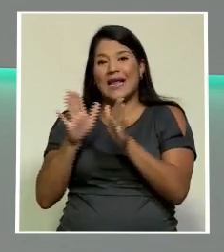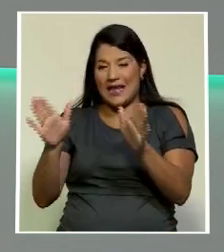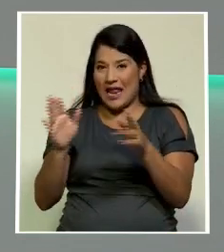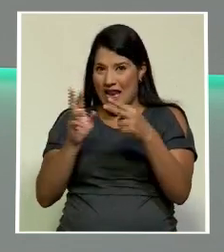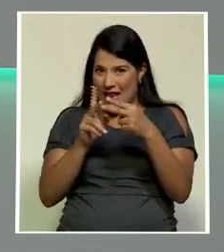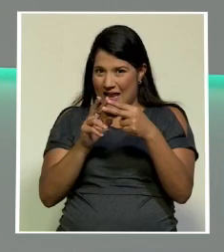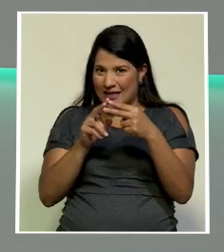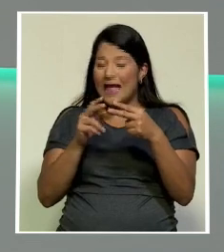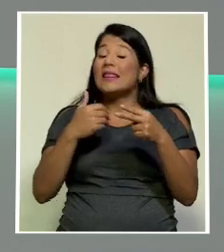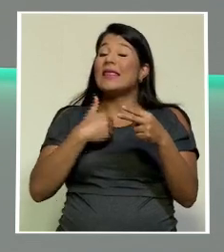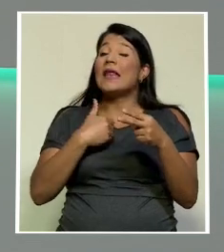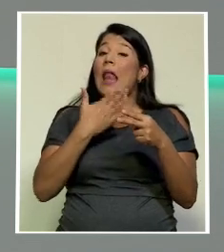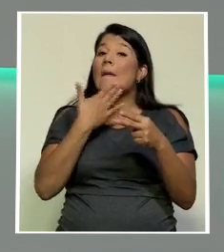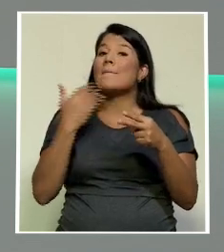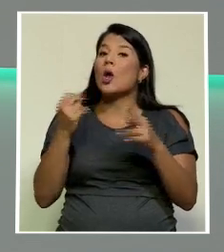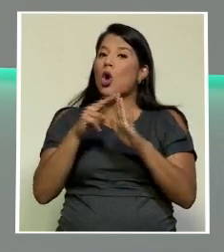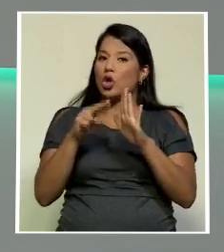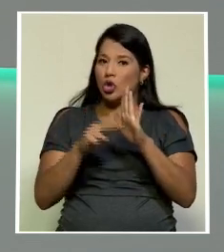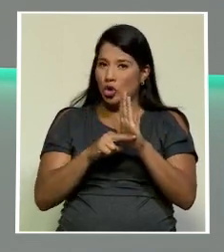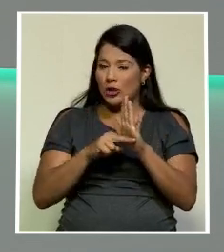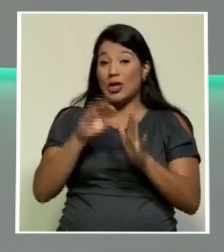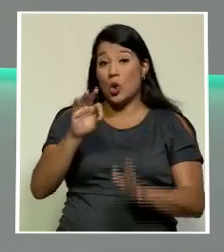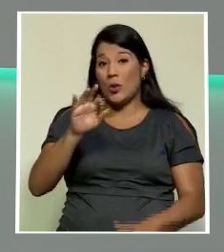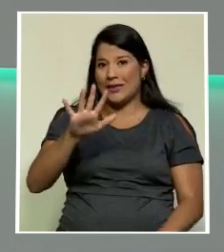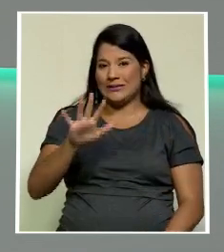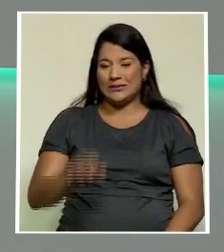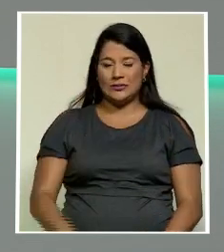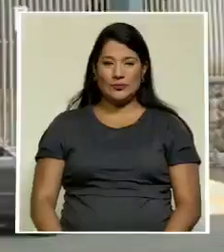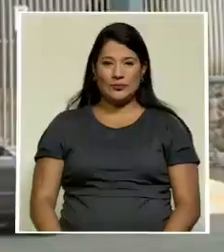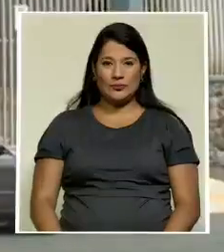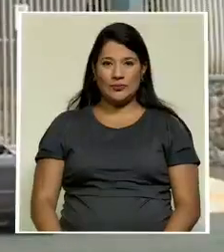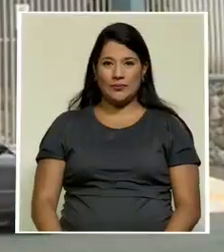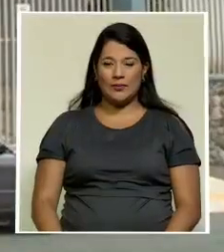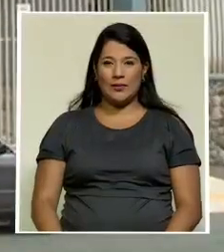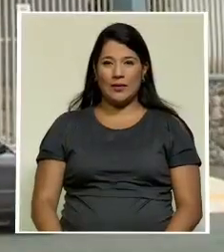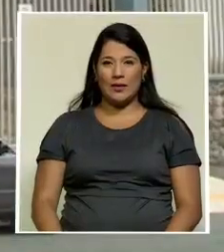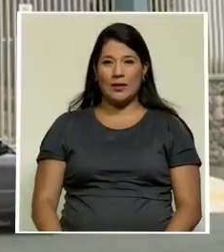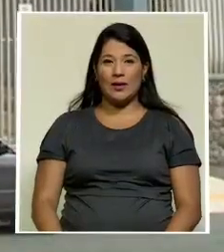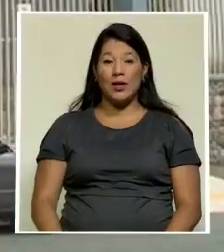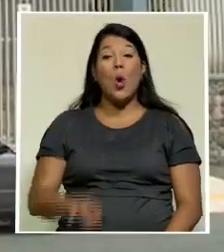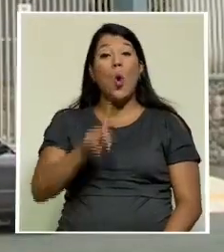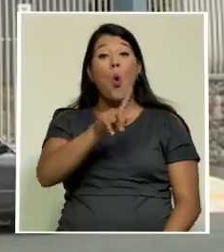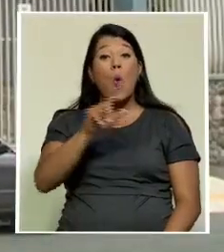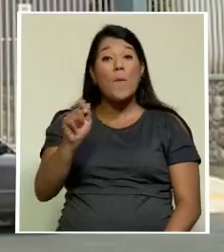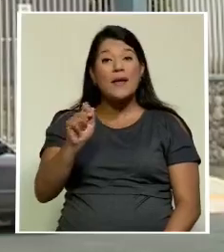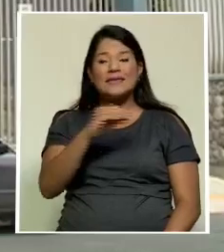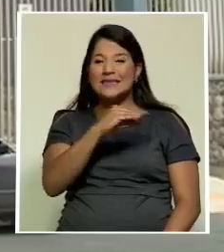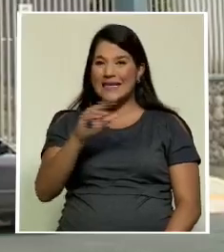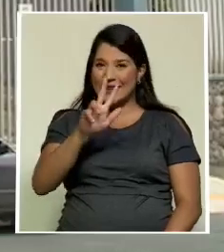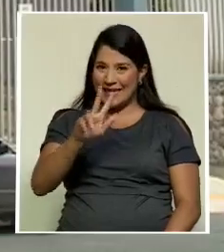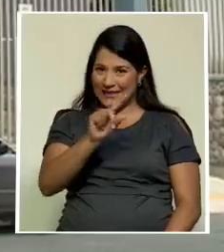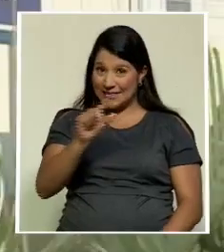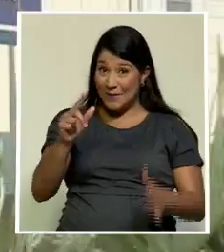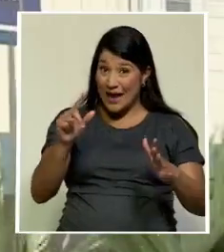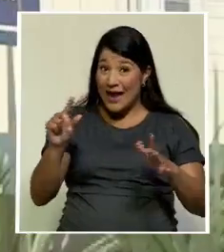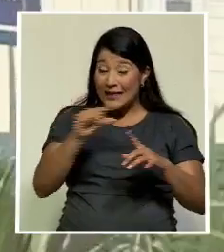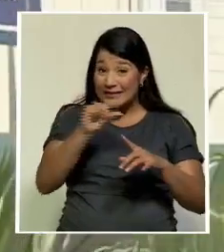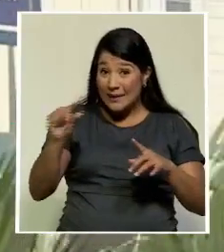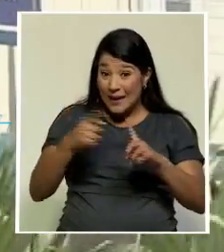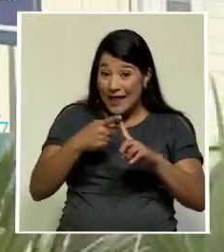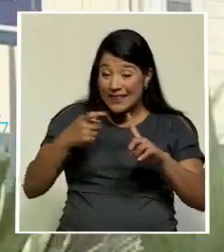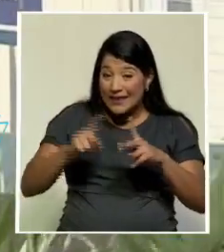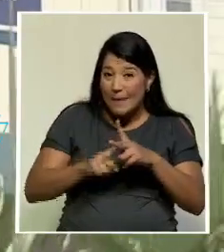notas más altas de un 95. Mes y 3 semanas han pasado desde que finalizó el periodo de inscripción para los aspirantes